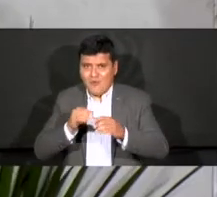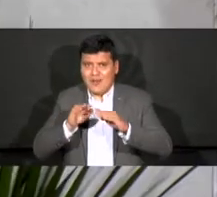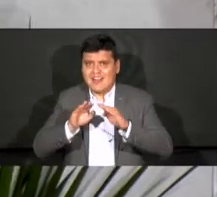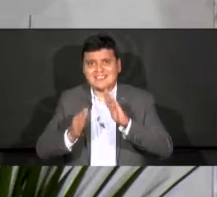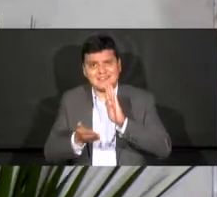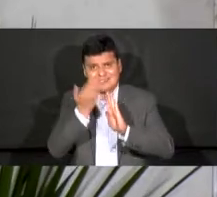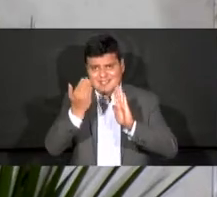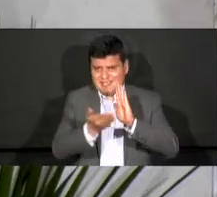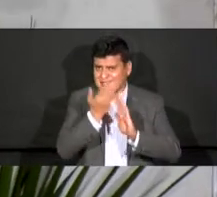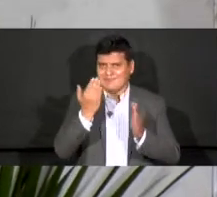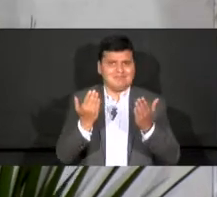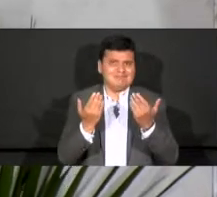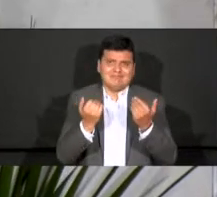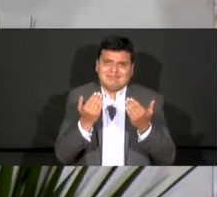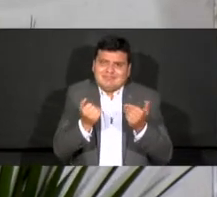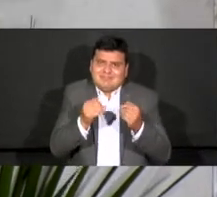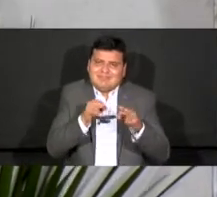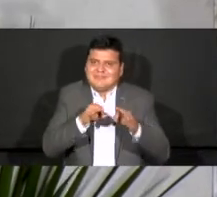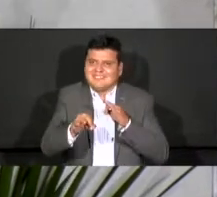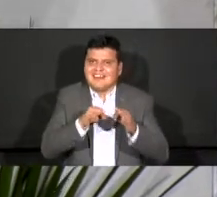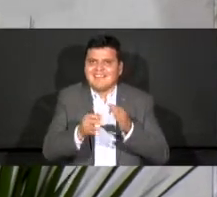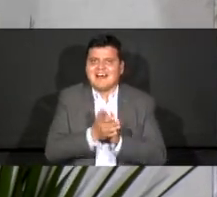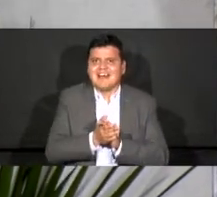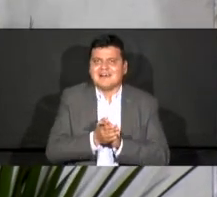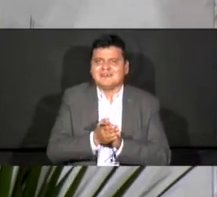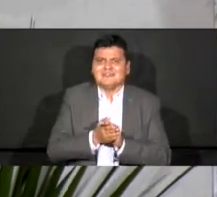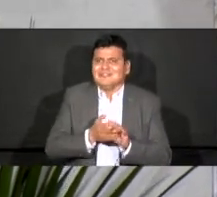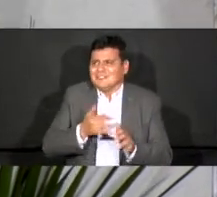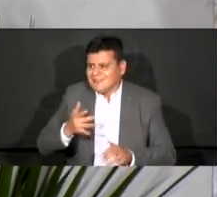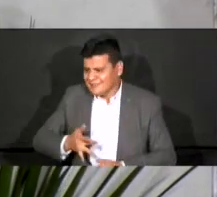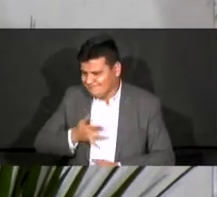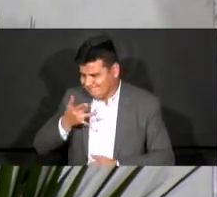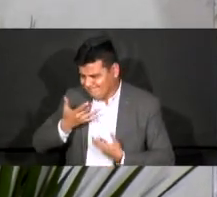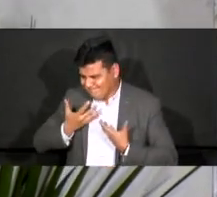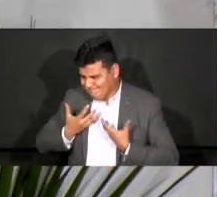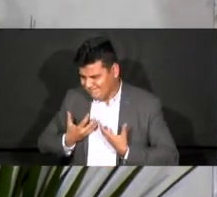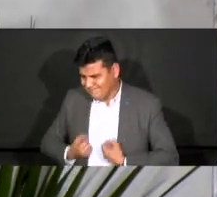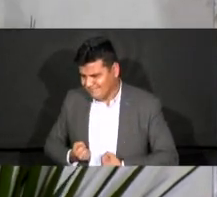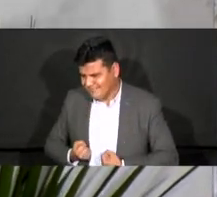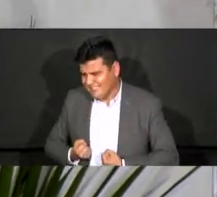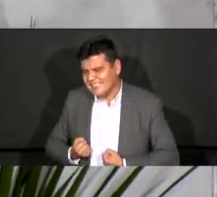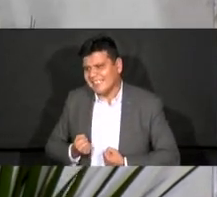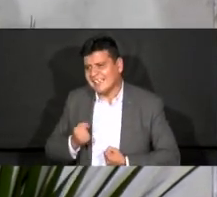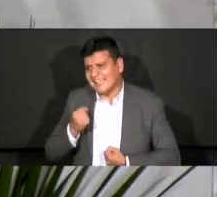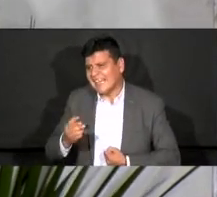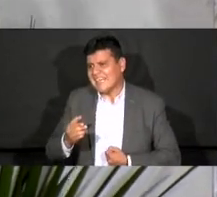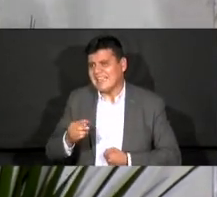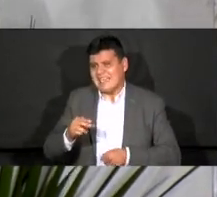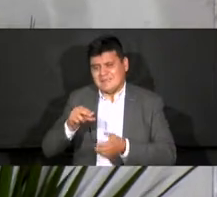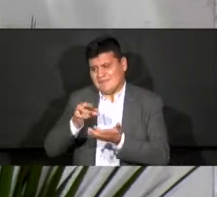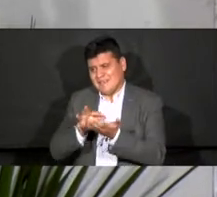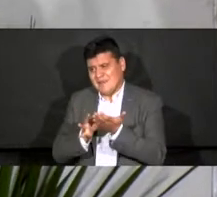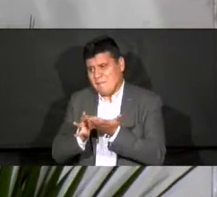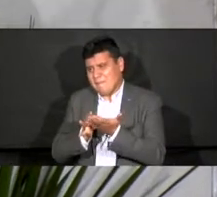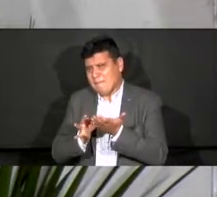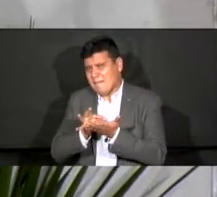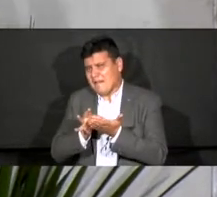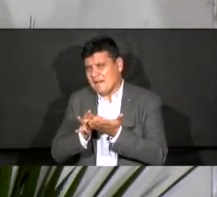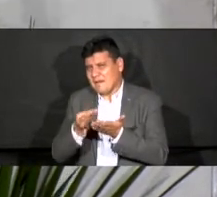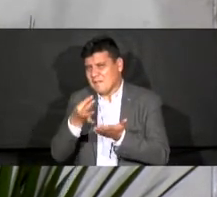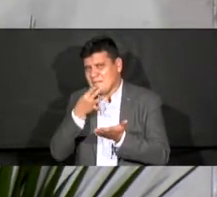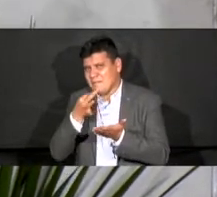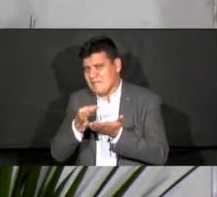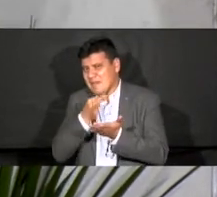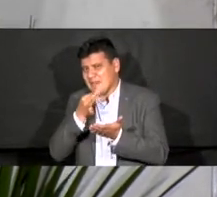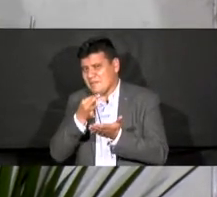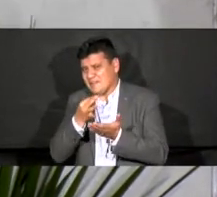que más de 100 millones de pesos invertidos en medicinas se caducaran desde el año